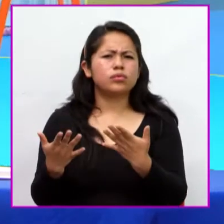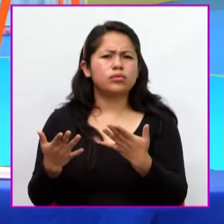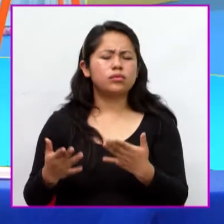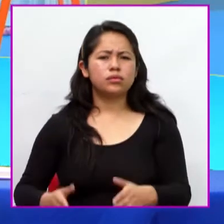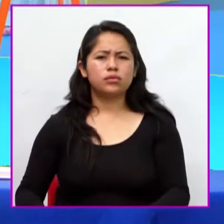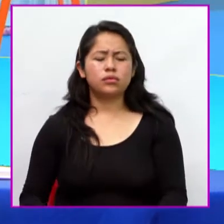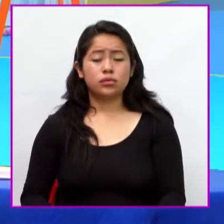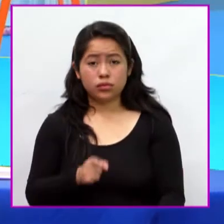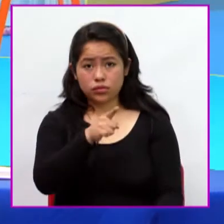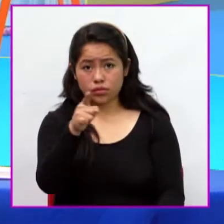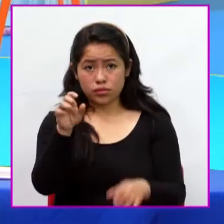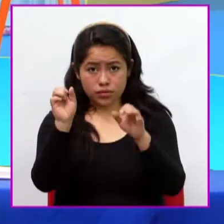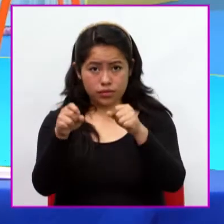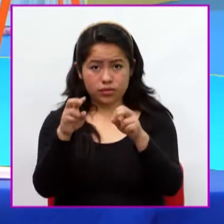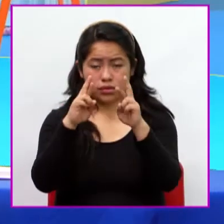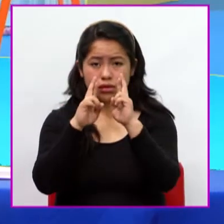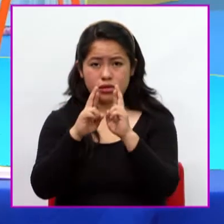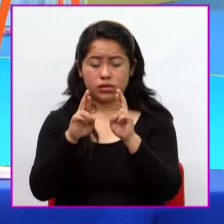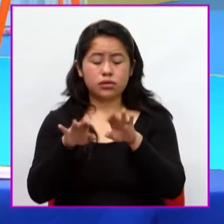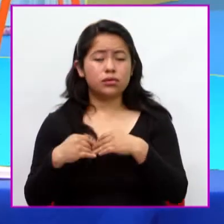pueden contestar? ¿Cómo será?